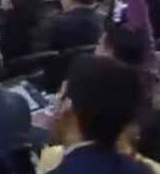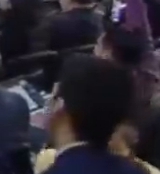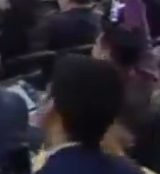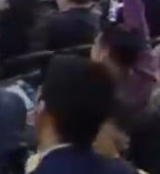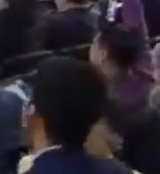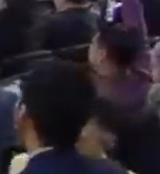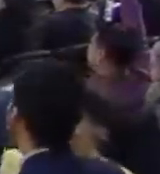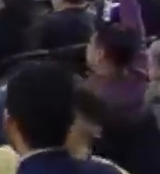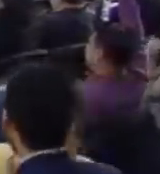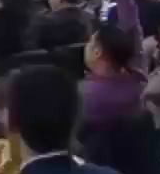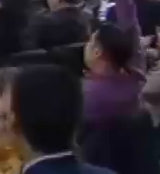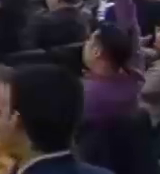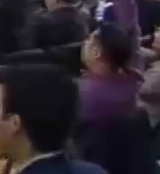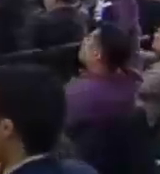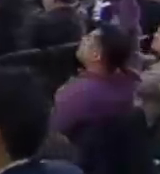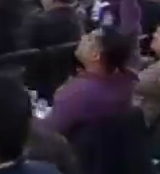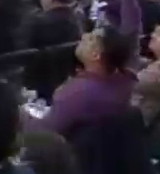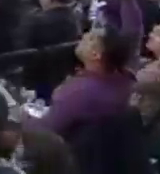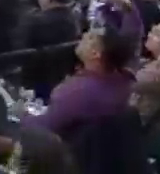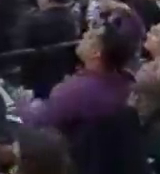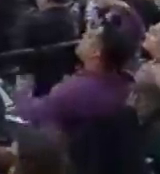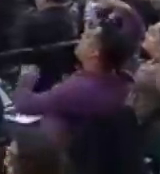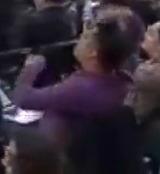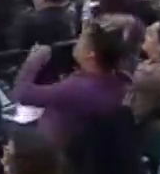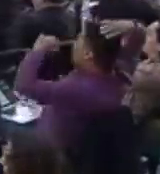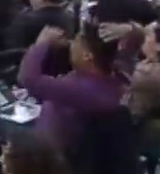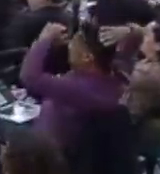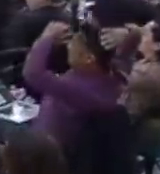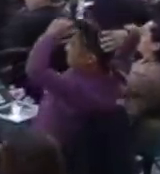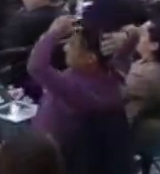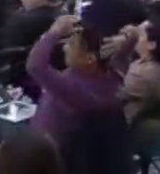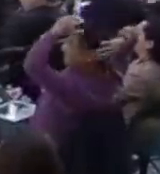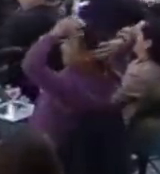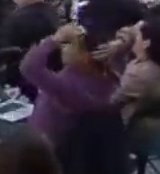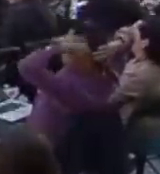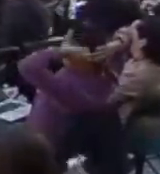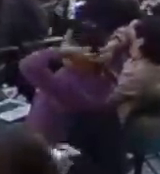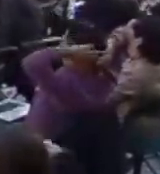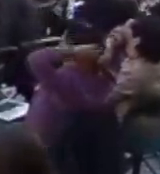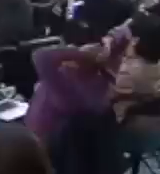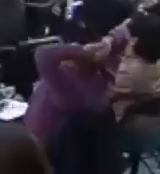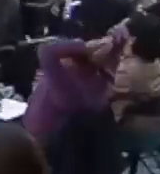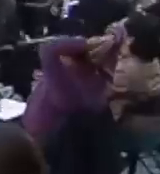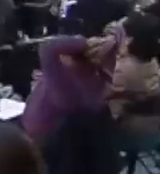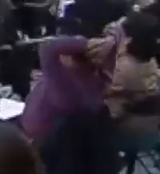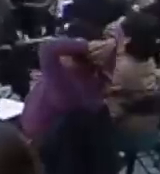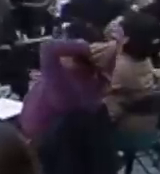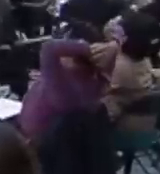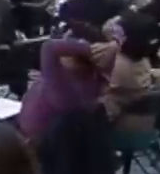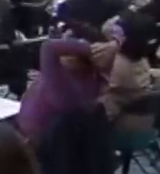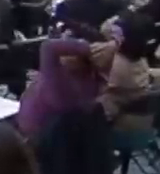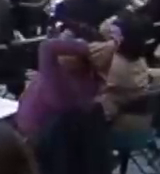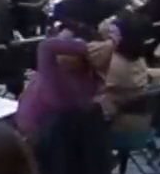con la inclusión de señor presidente informarle ustedes con toda claridad con toda transparencia en las